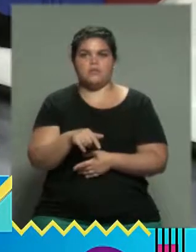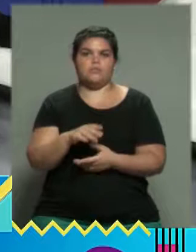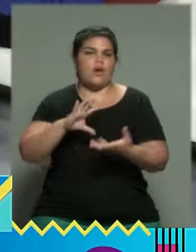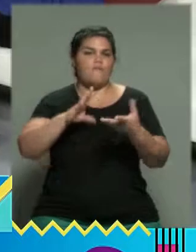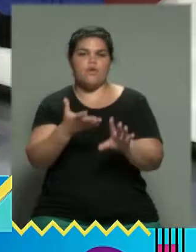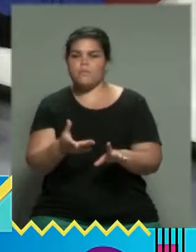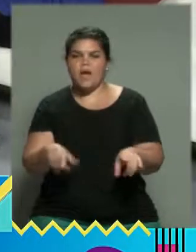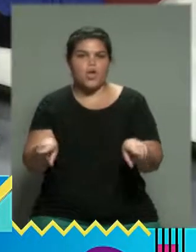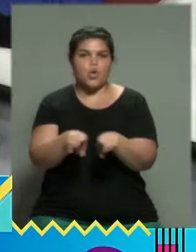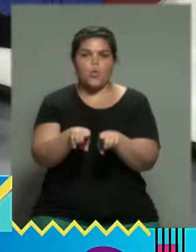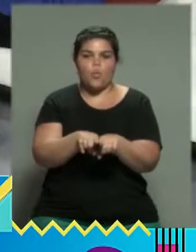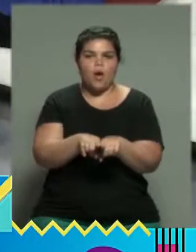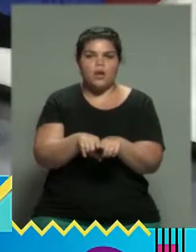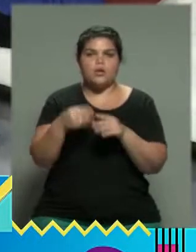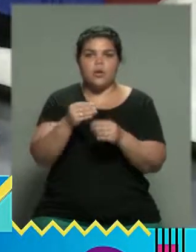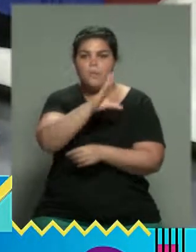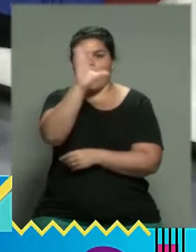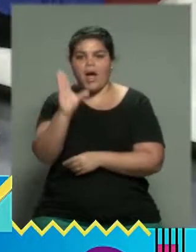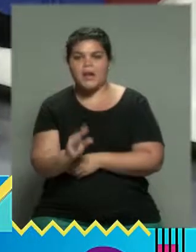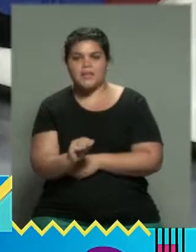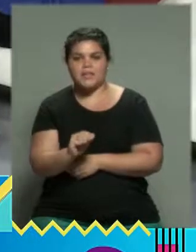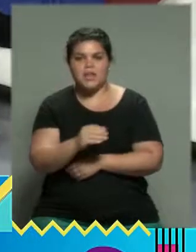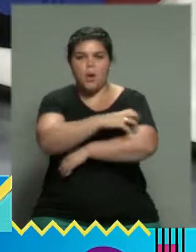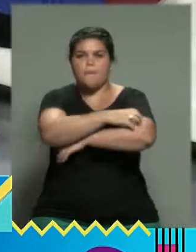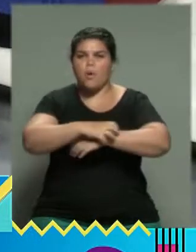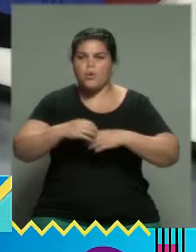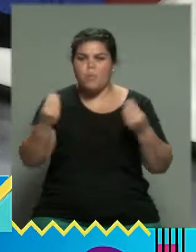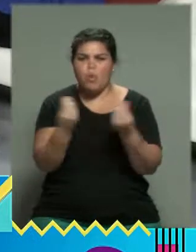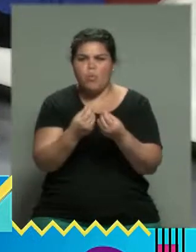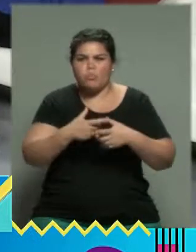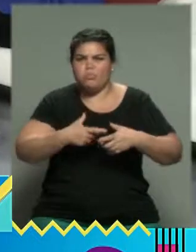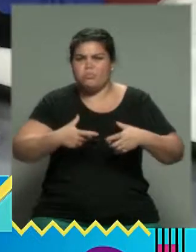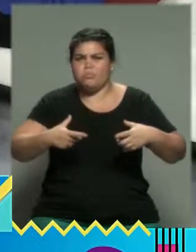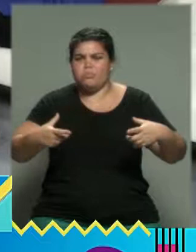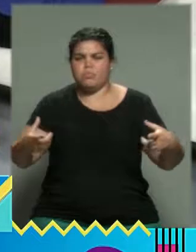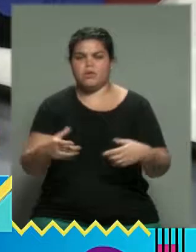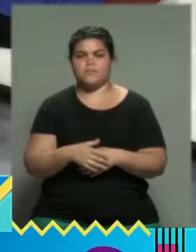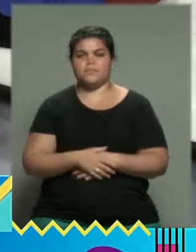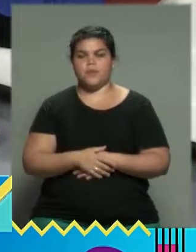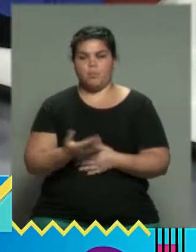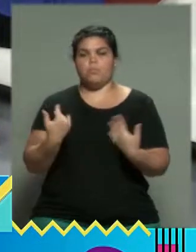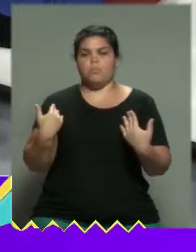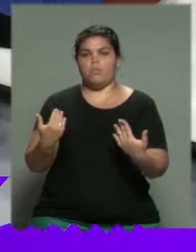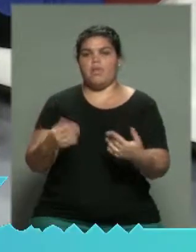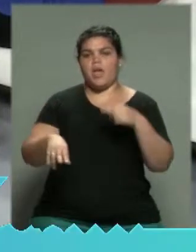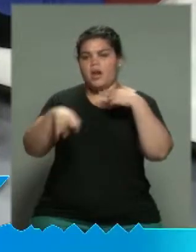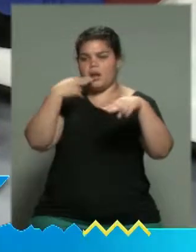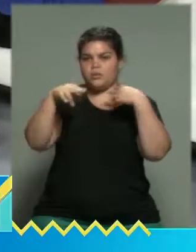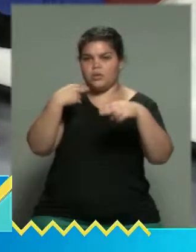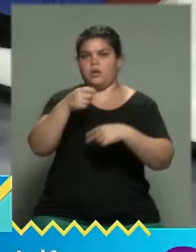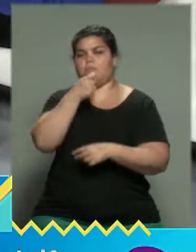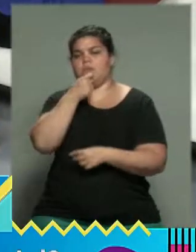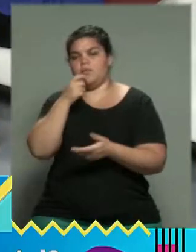la Argentina la pobreza. Puede uno tirar consigna o puede inaugurar un restaurante en un comedor como en Buenos